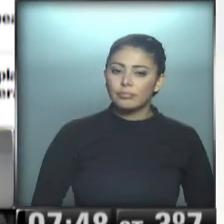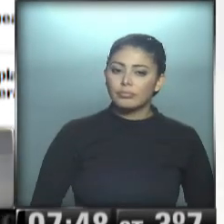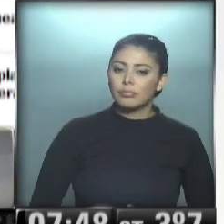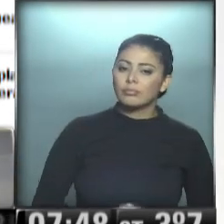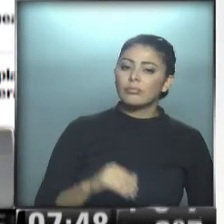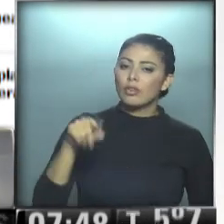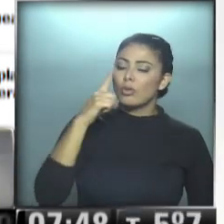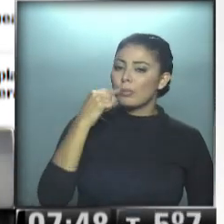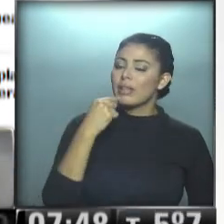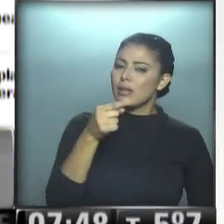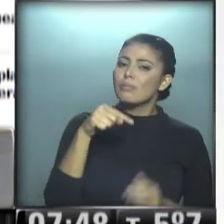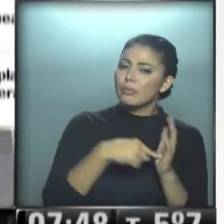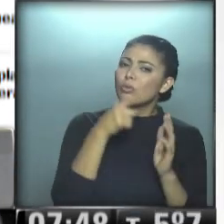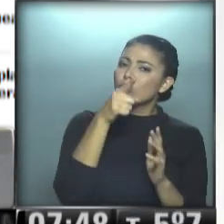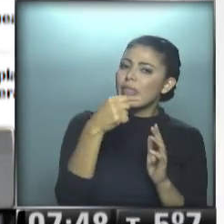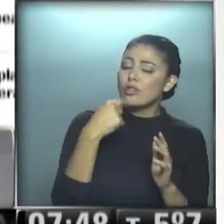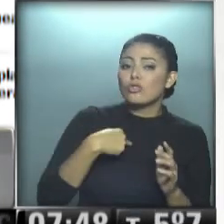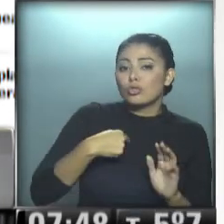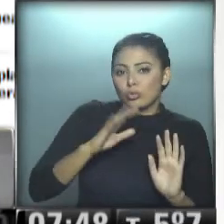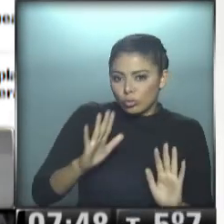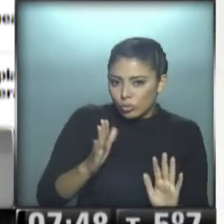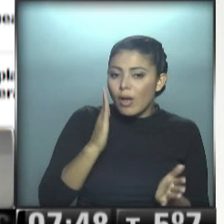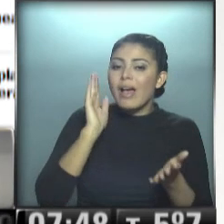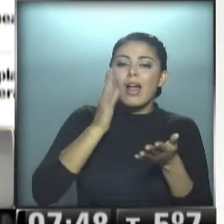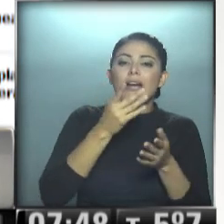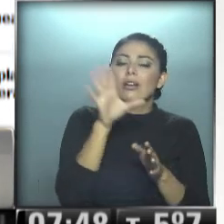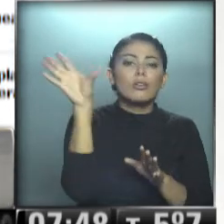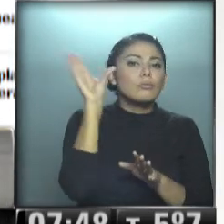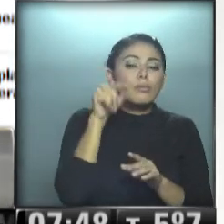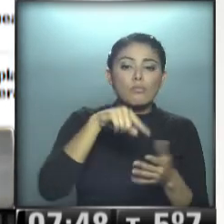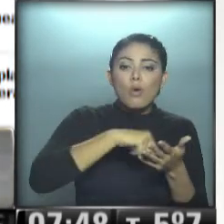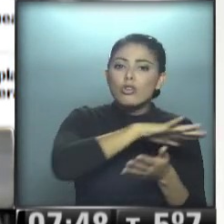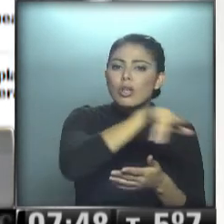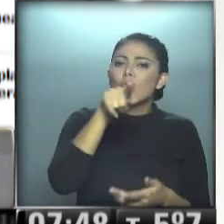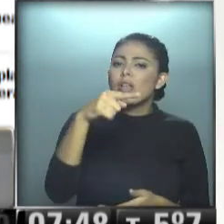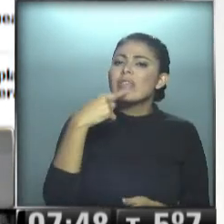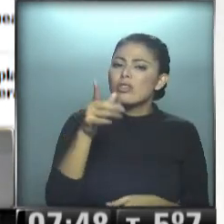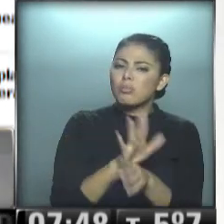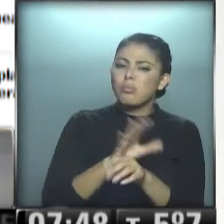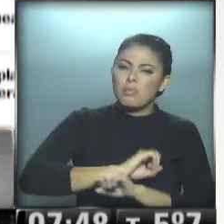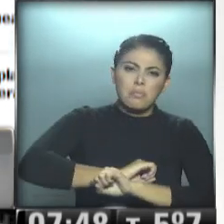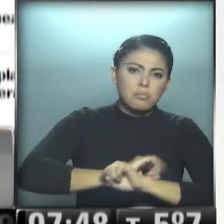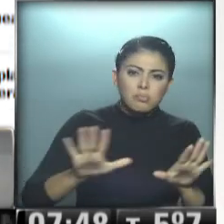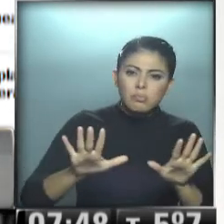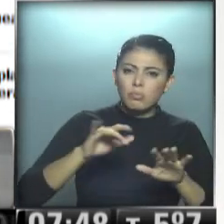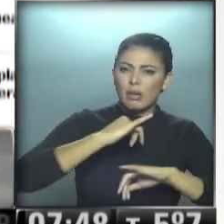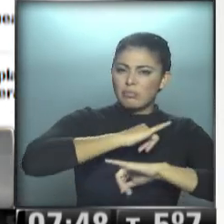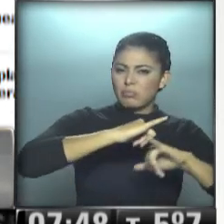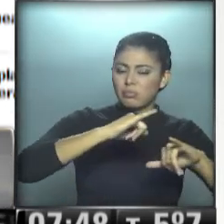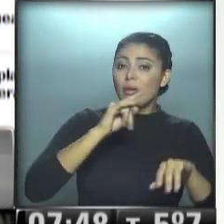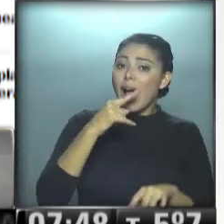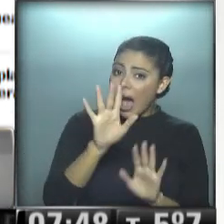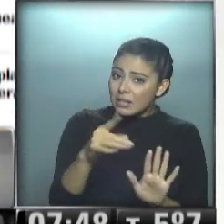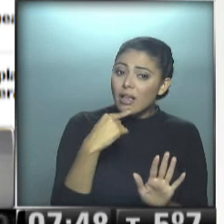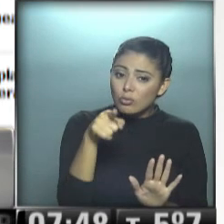Claro, pero usted, inclusive, en el término, voy a replicar lo que se escuchó en Buenos Aires, que usted decía que era de mala leche lo que se había, era textual,